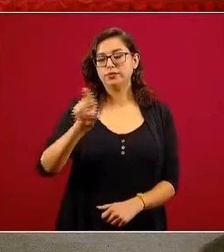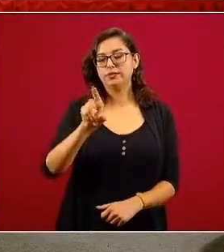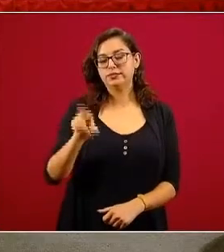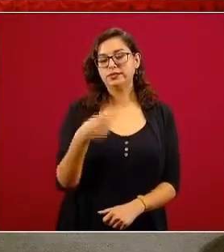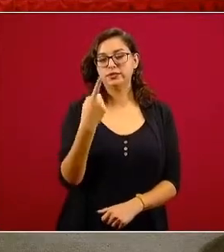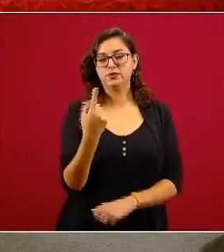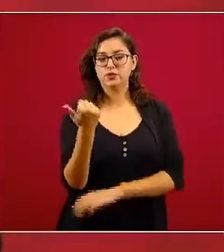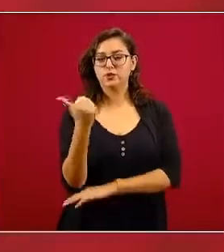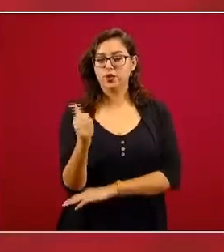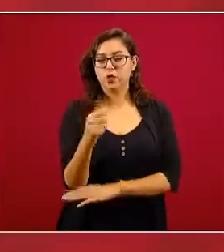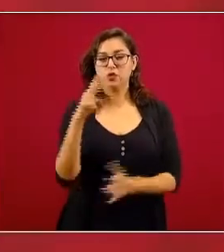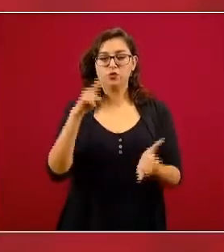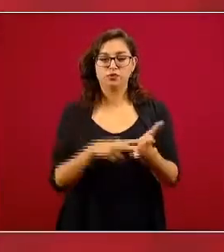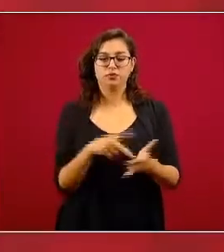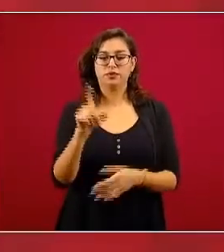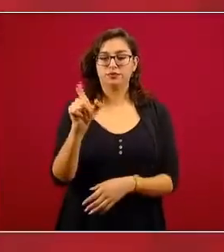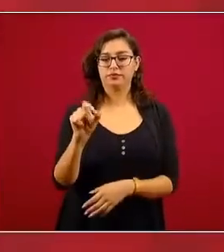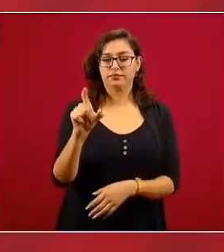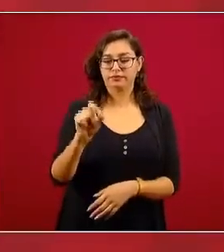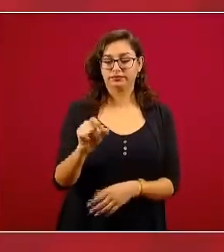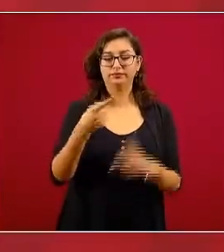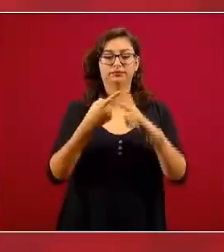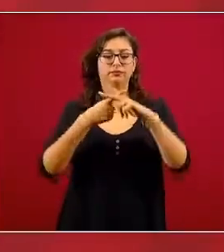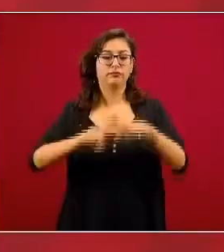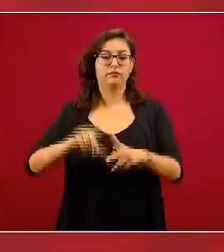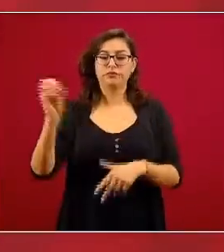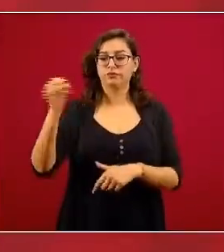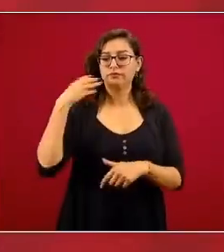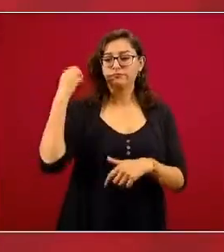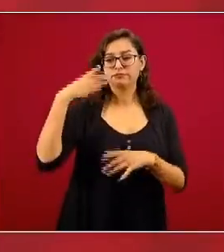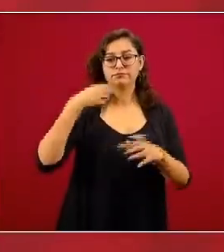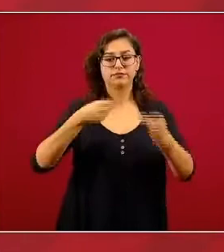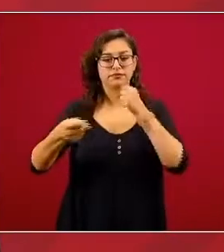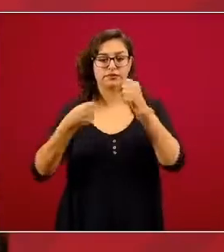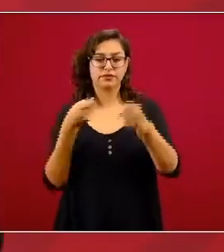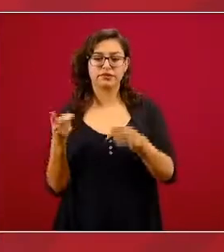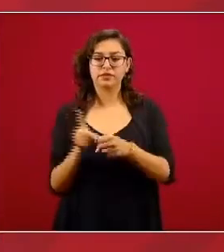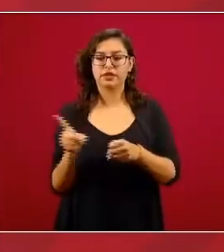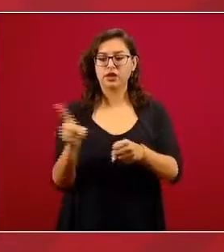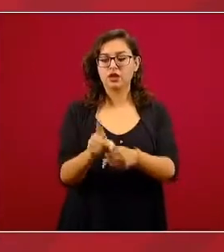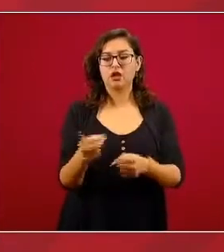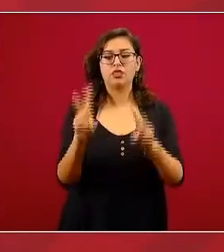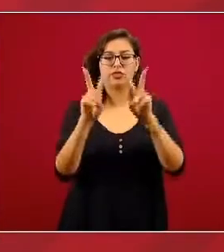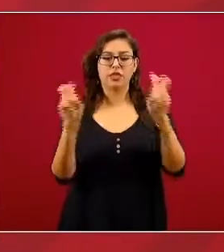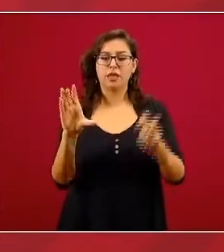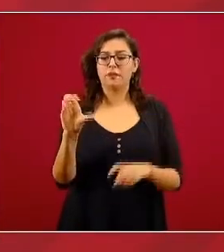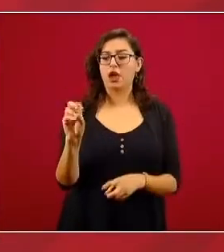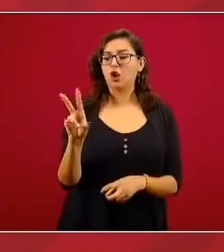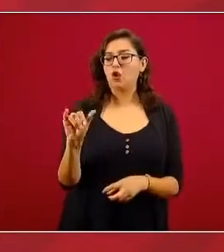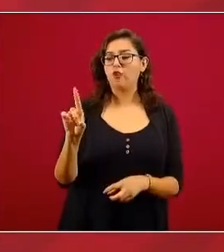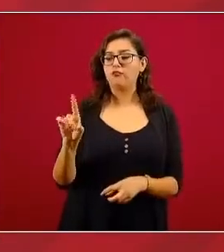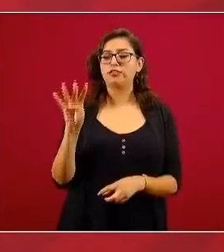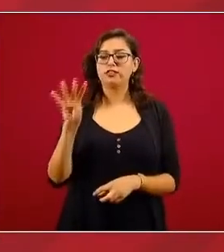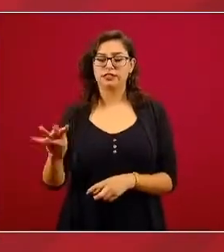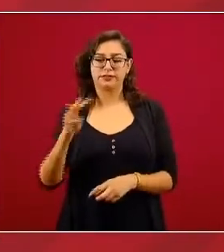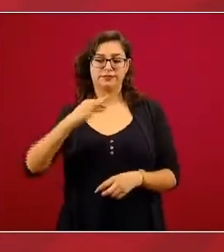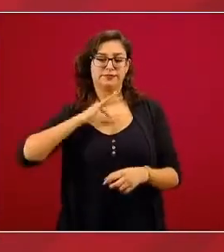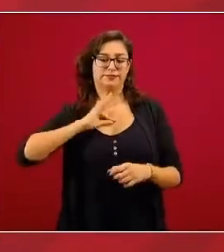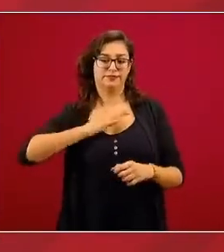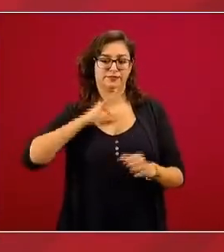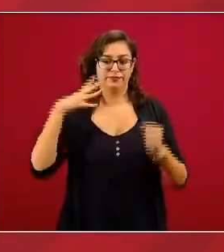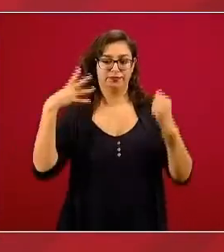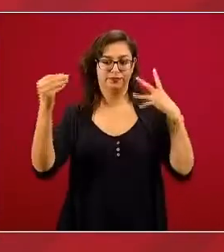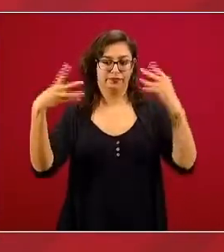agosto de 2020. Vamos a iniciar la conferencia de prensa diaria sobre COVID-19, la pandemia causada por el